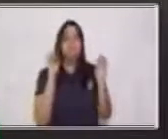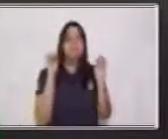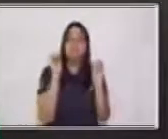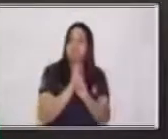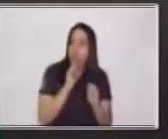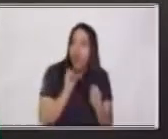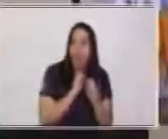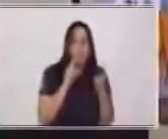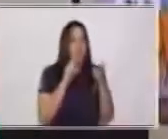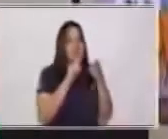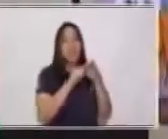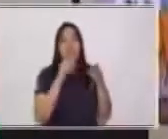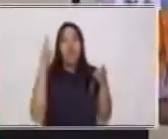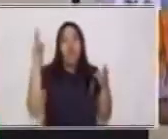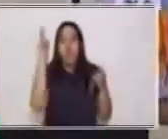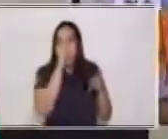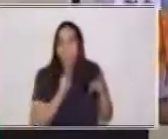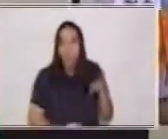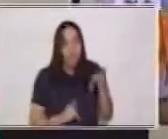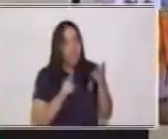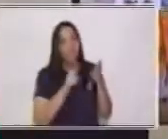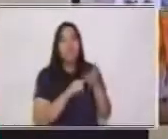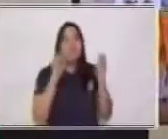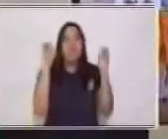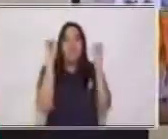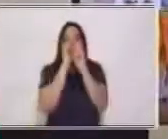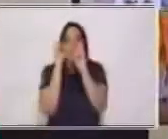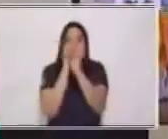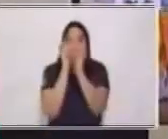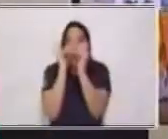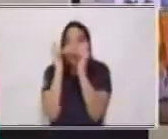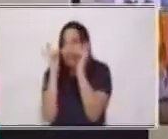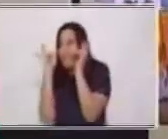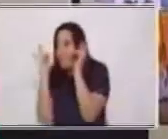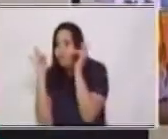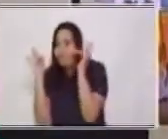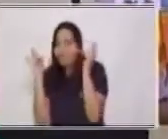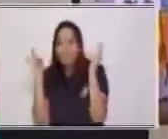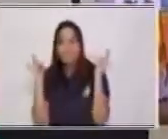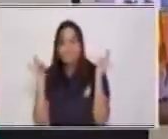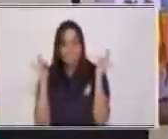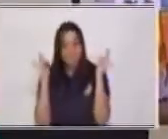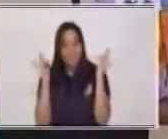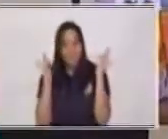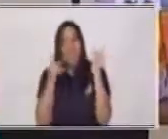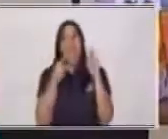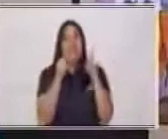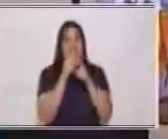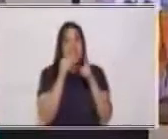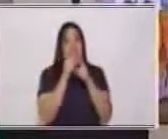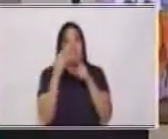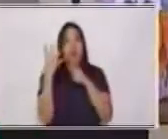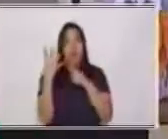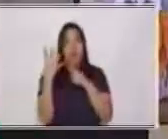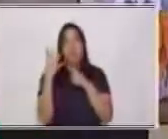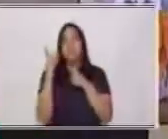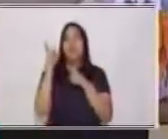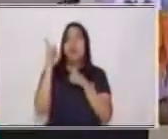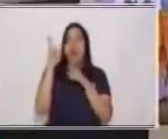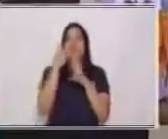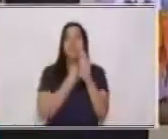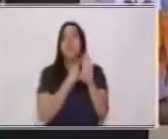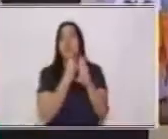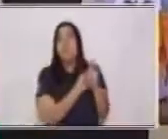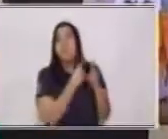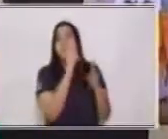nunca y nadie. Entonces, de este modo nosotros estamos redactando oraciones negativas.